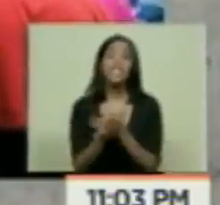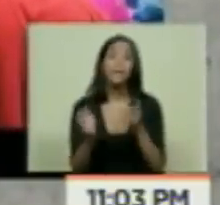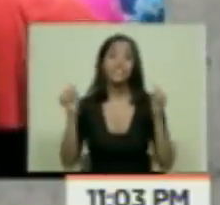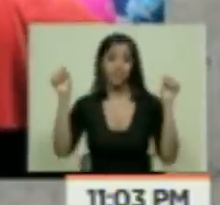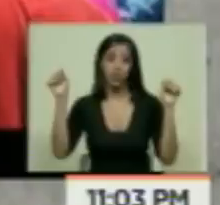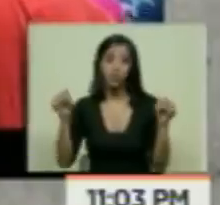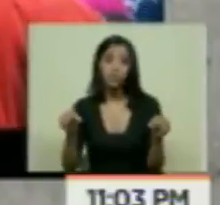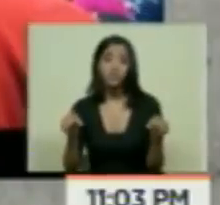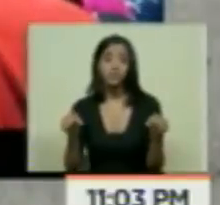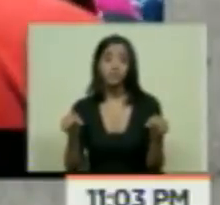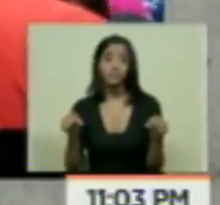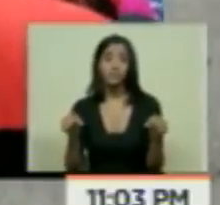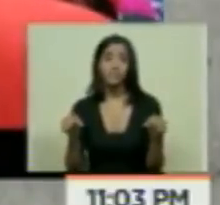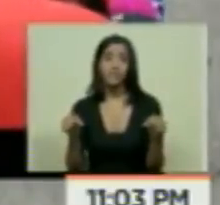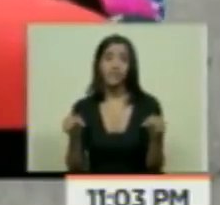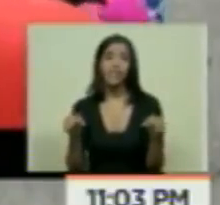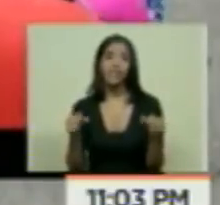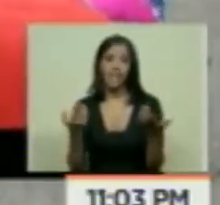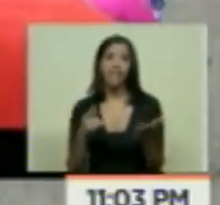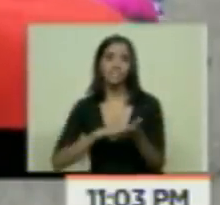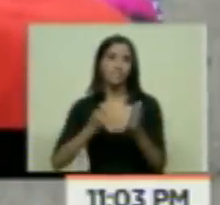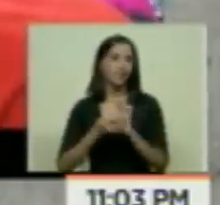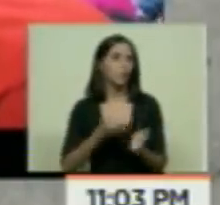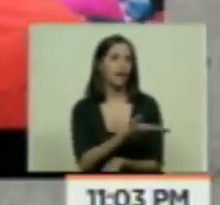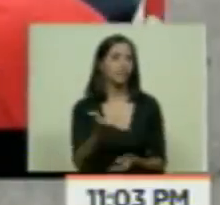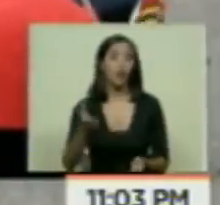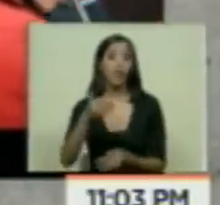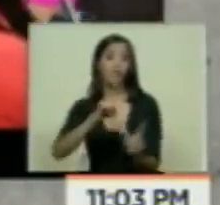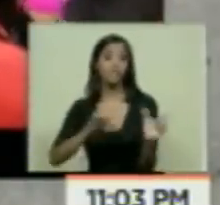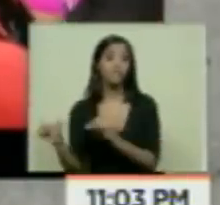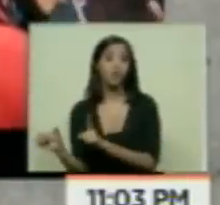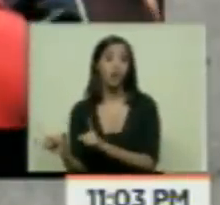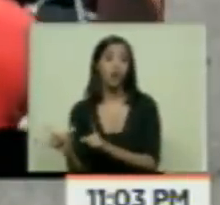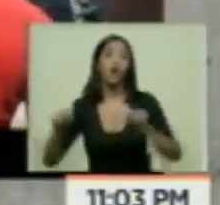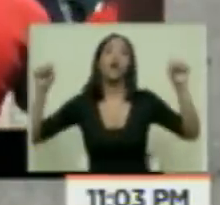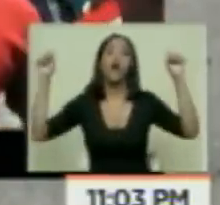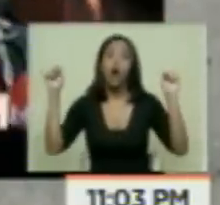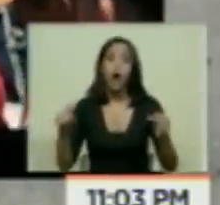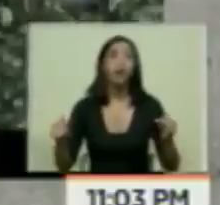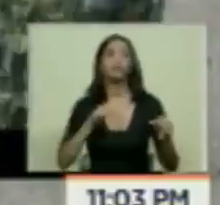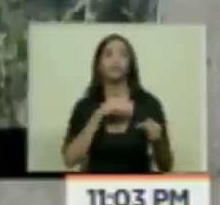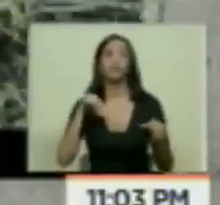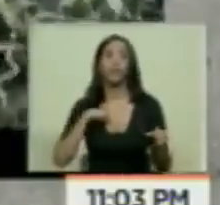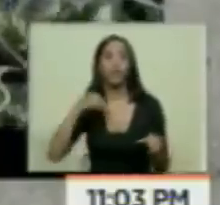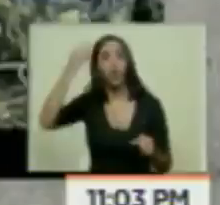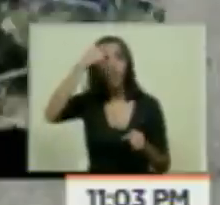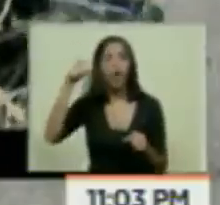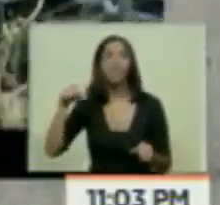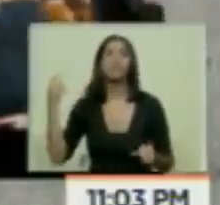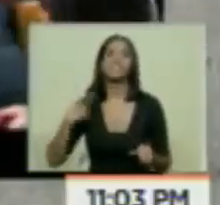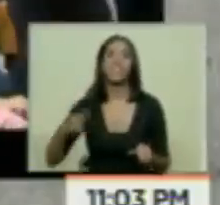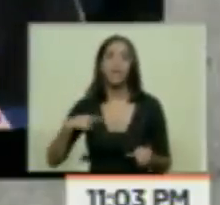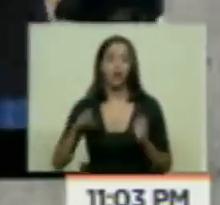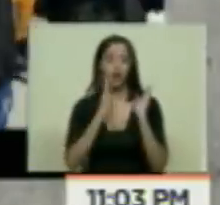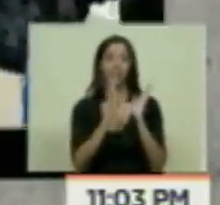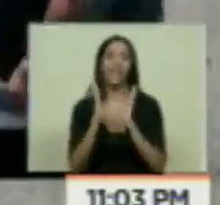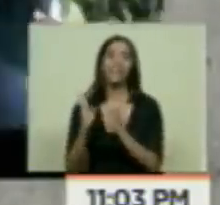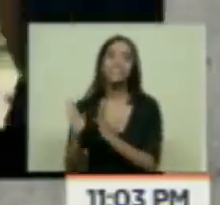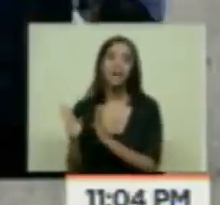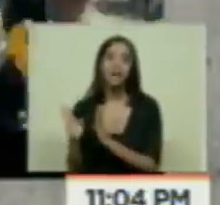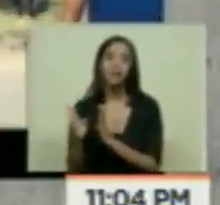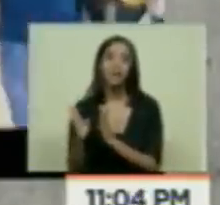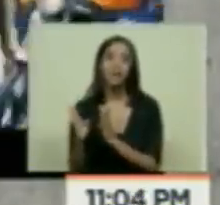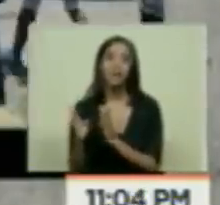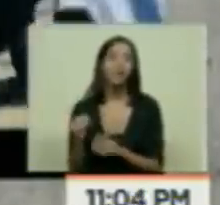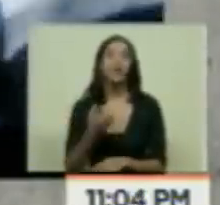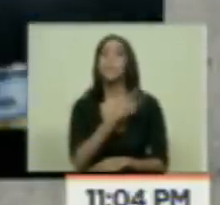hoy es significativo para todos ustedes, ¿listo? Hoy nosotros, como pueblo, tenemos que organizarnos, más no